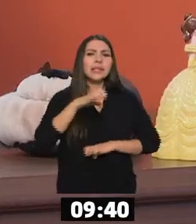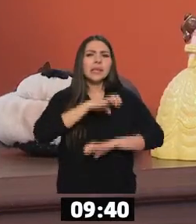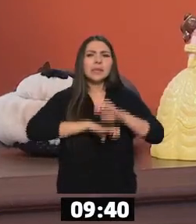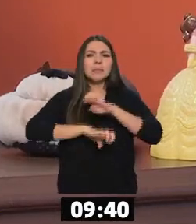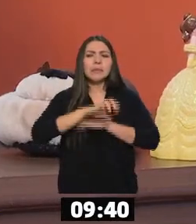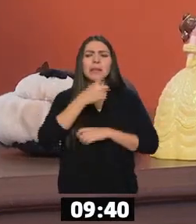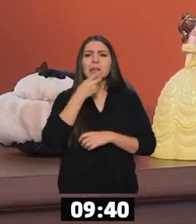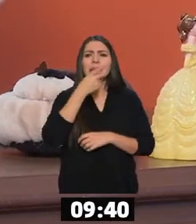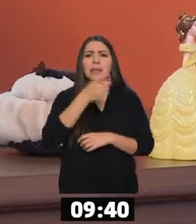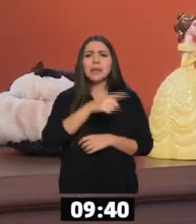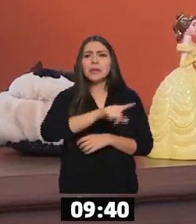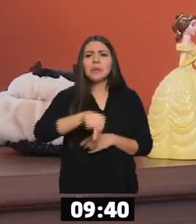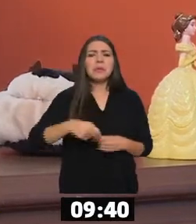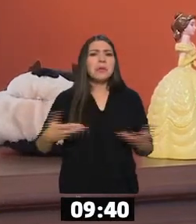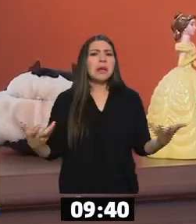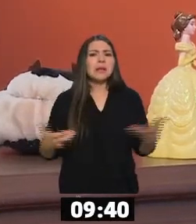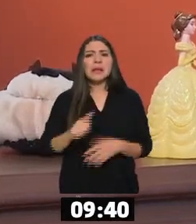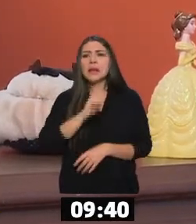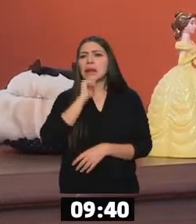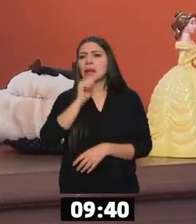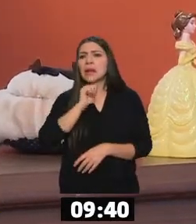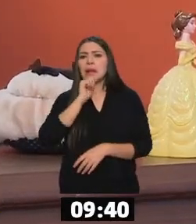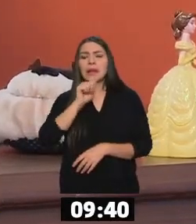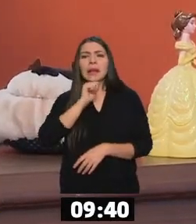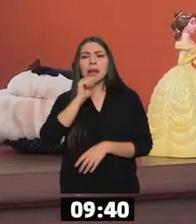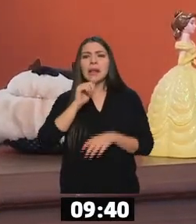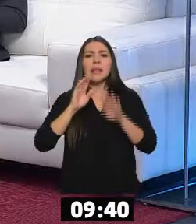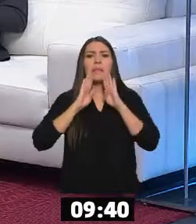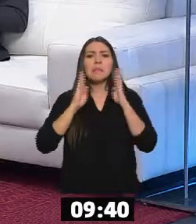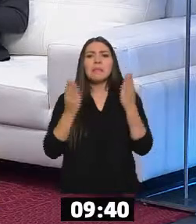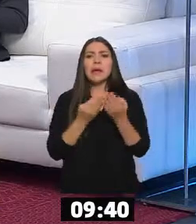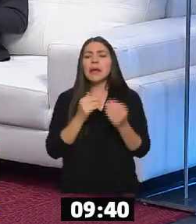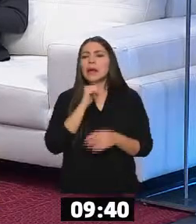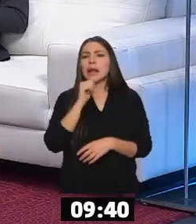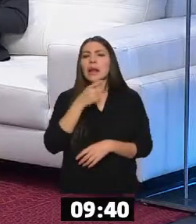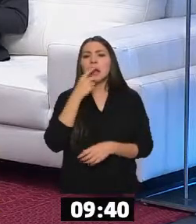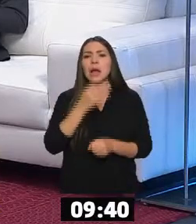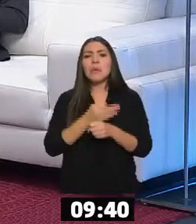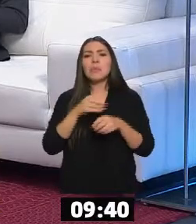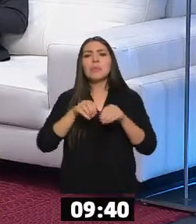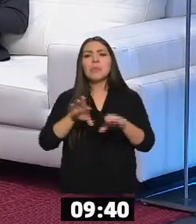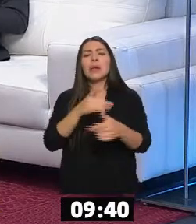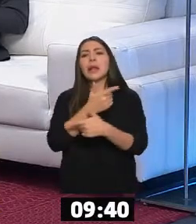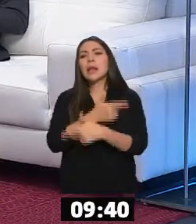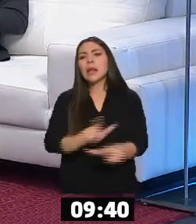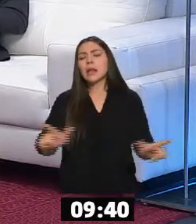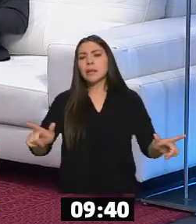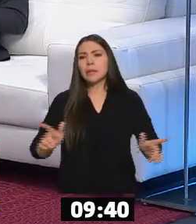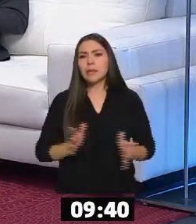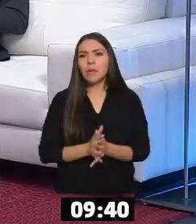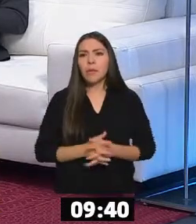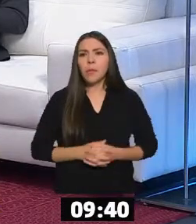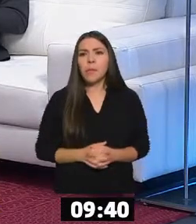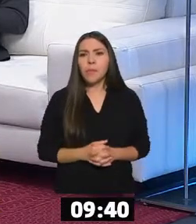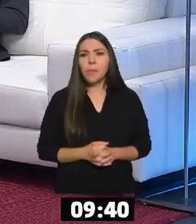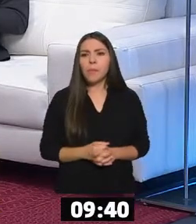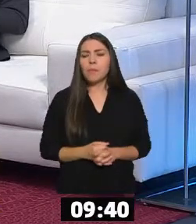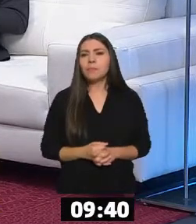haciendo nada contra el narco, que ahorita es China libre? Bueno, corresponde a los intereses propiamente del